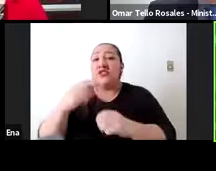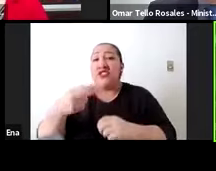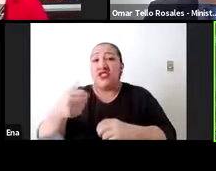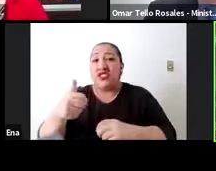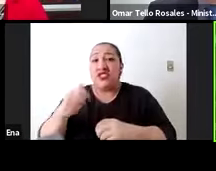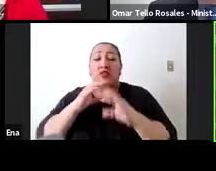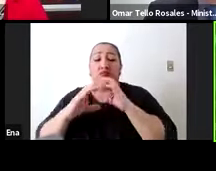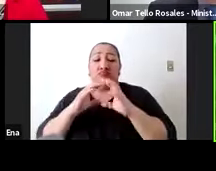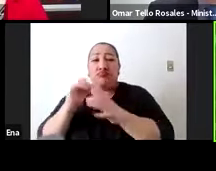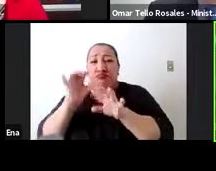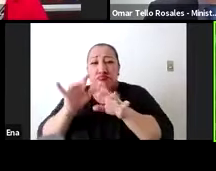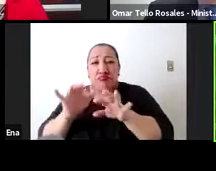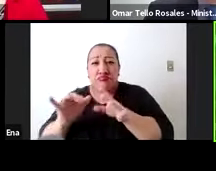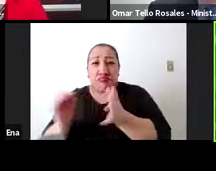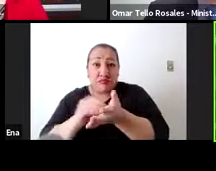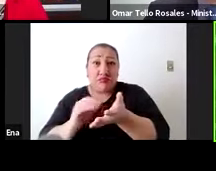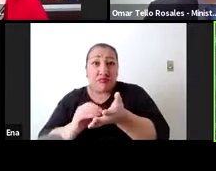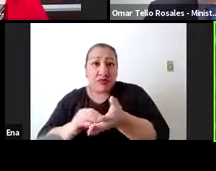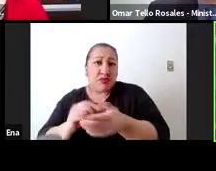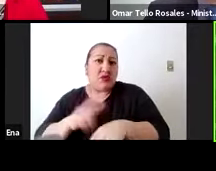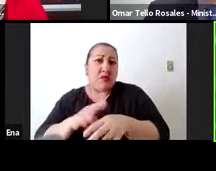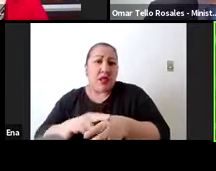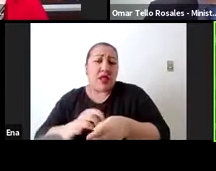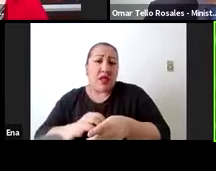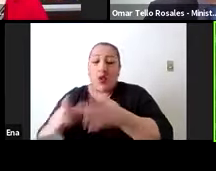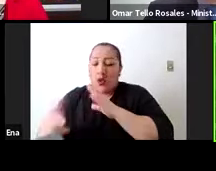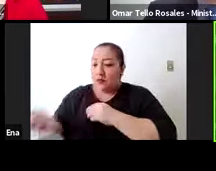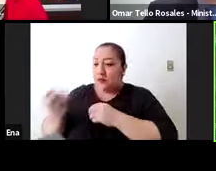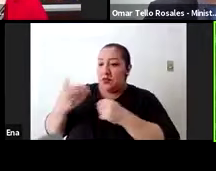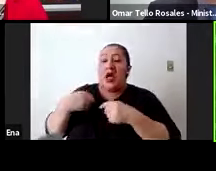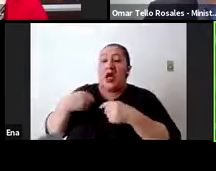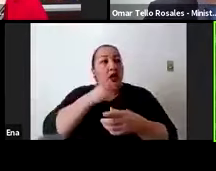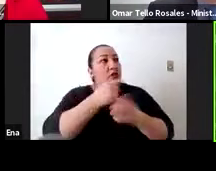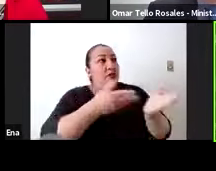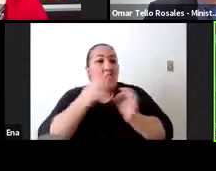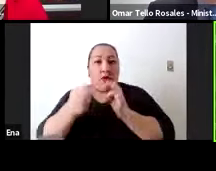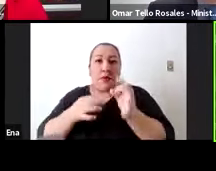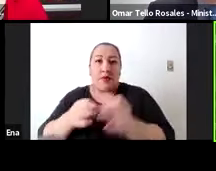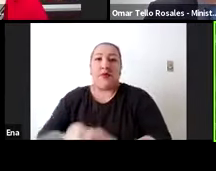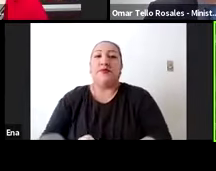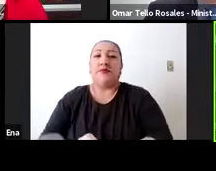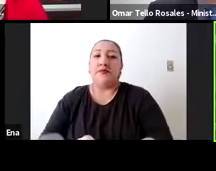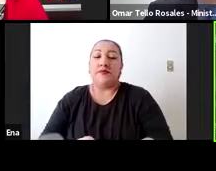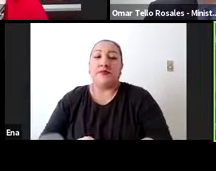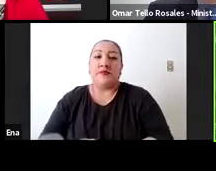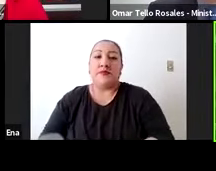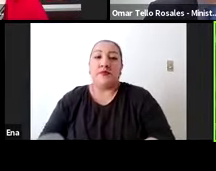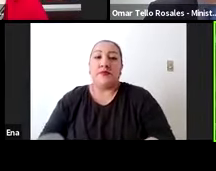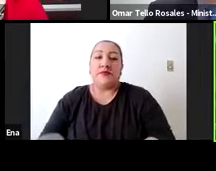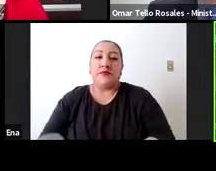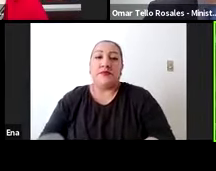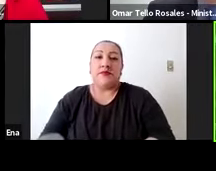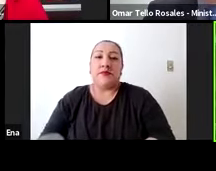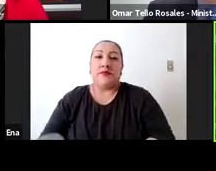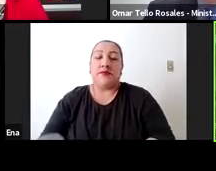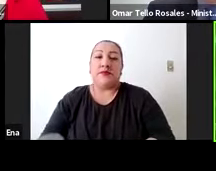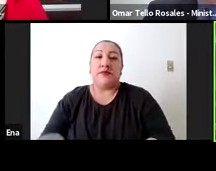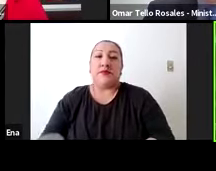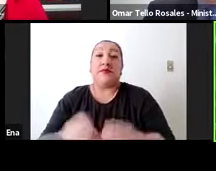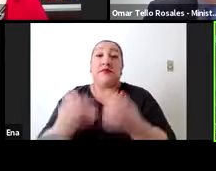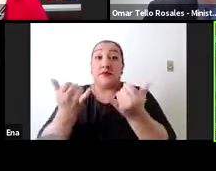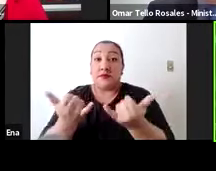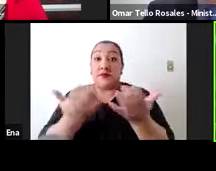seleccionaremos algunas para transmitírselas a nuestros invitados. Quiero ahora presentar